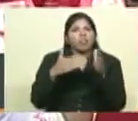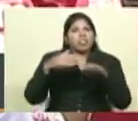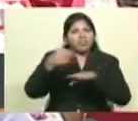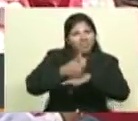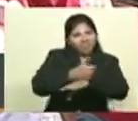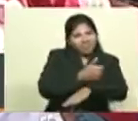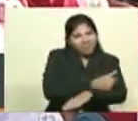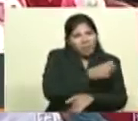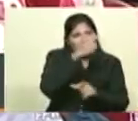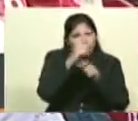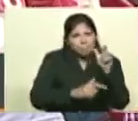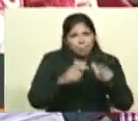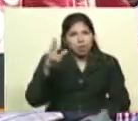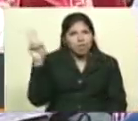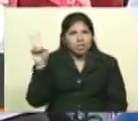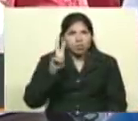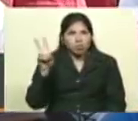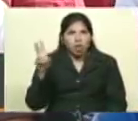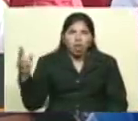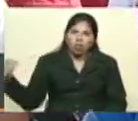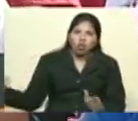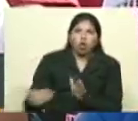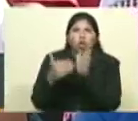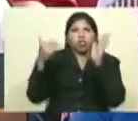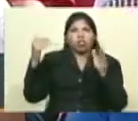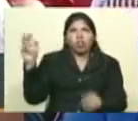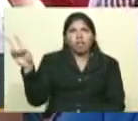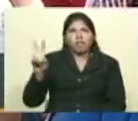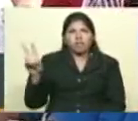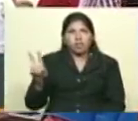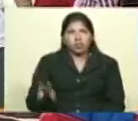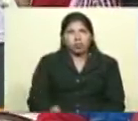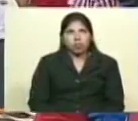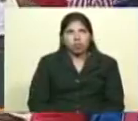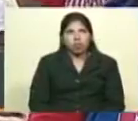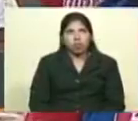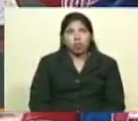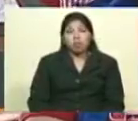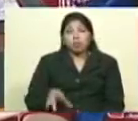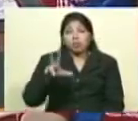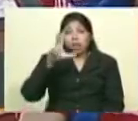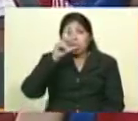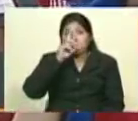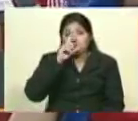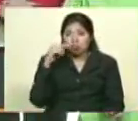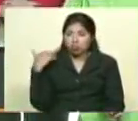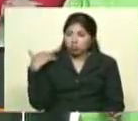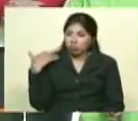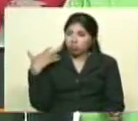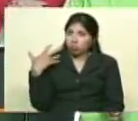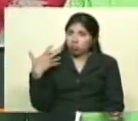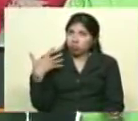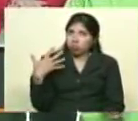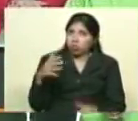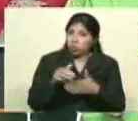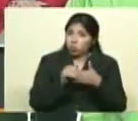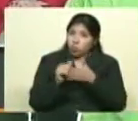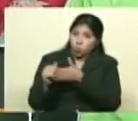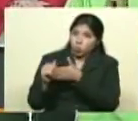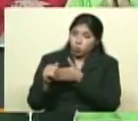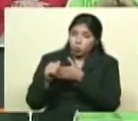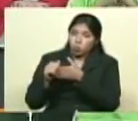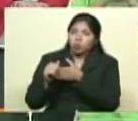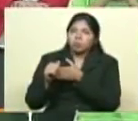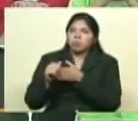el país. Y desde hace 3 años, la MUD y personajillos siniestros como